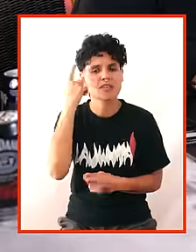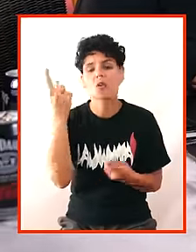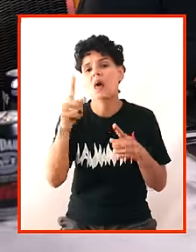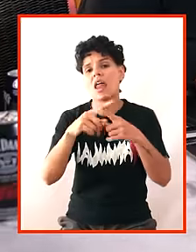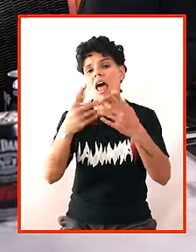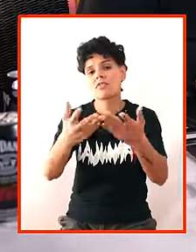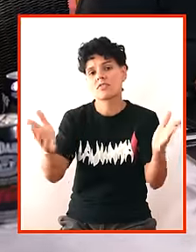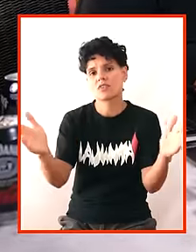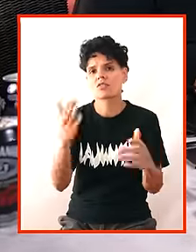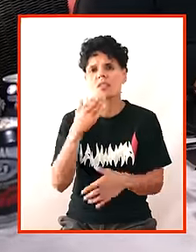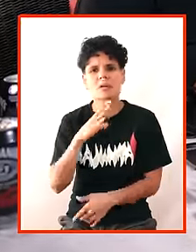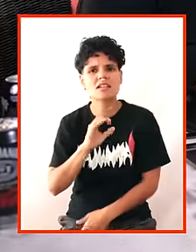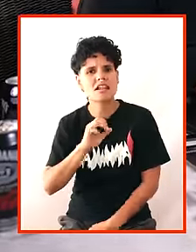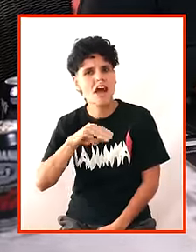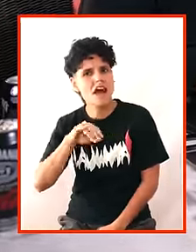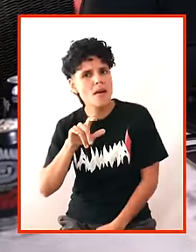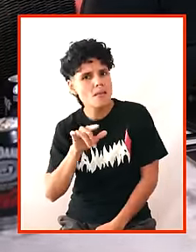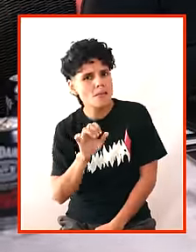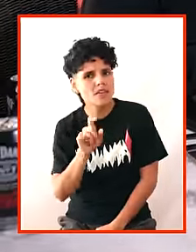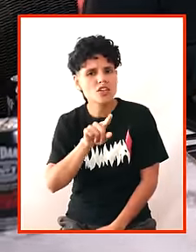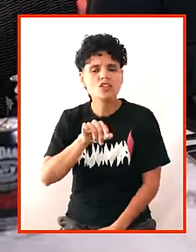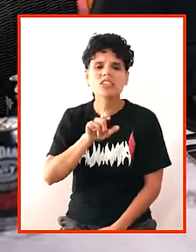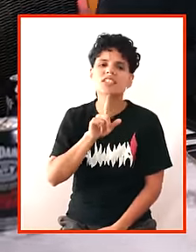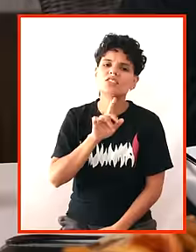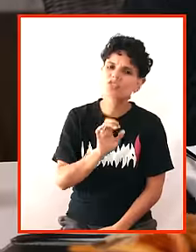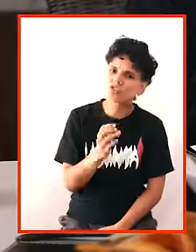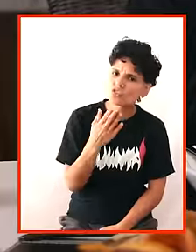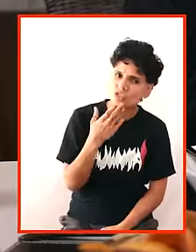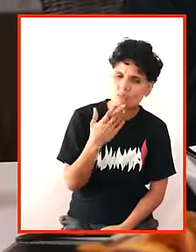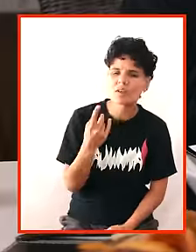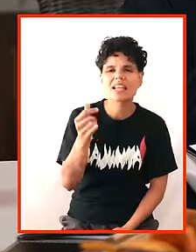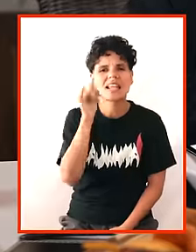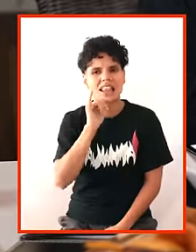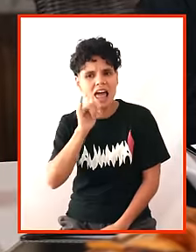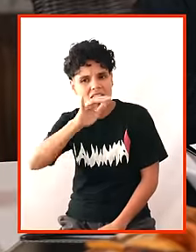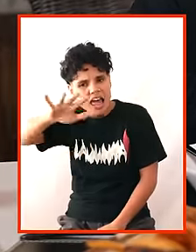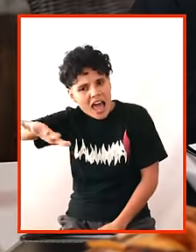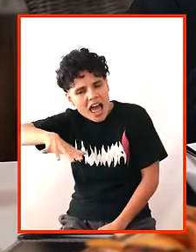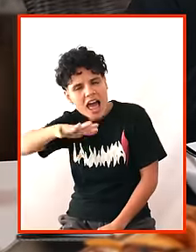Camilo Sesto. Sí, claro. No, todo. Le gusta la balada italiana.